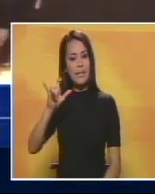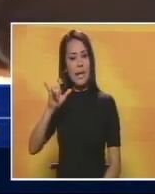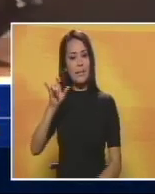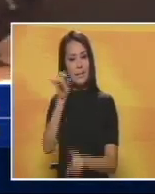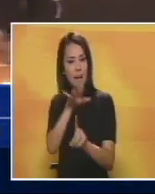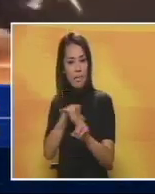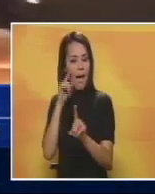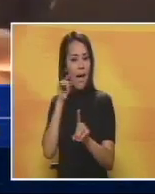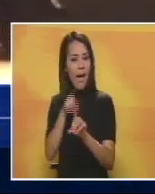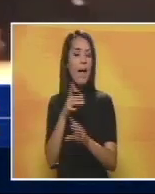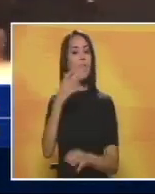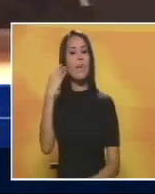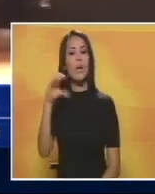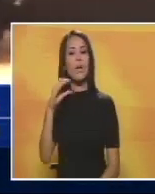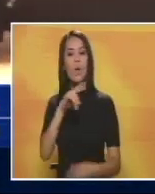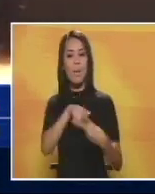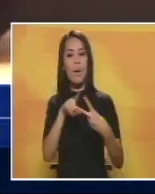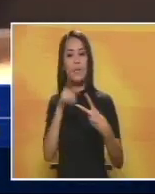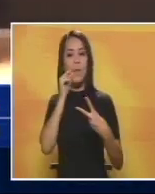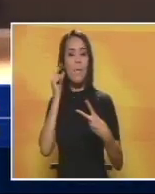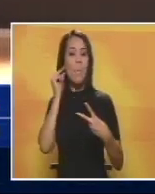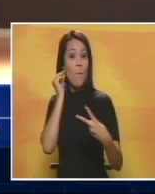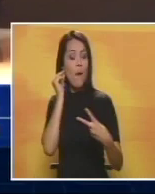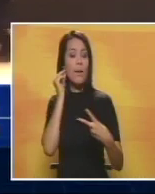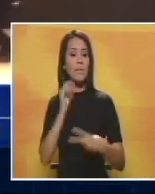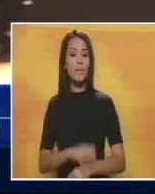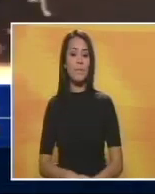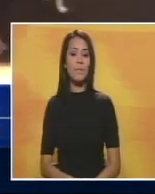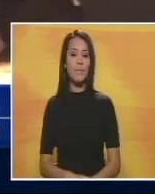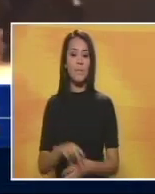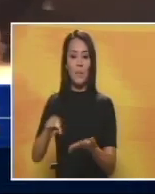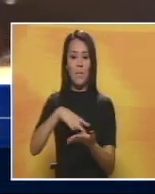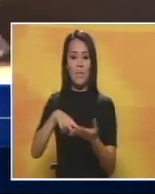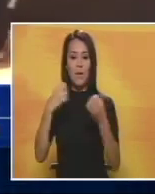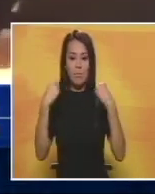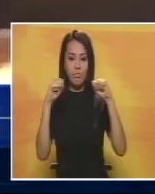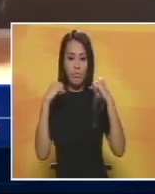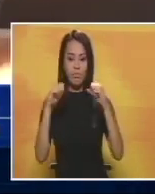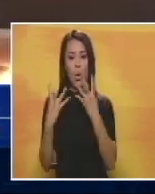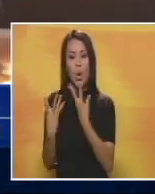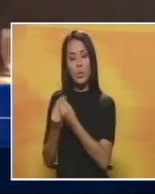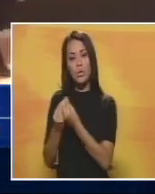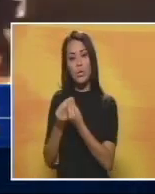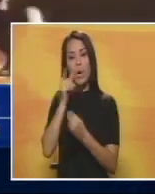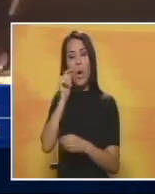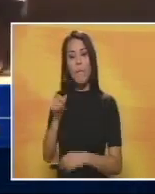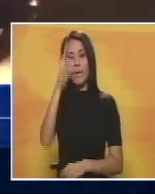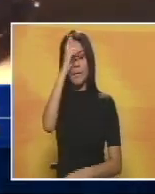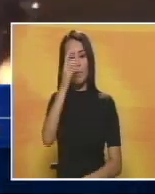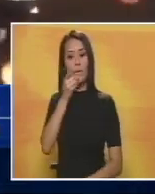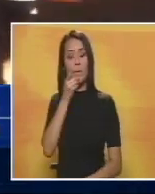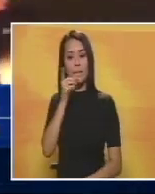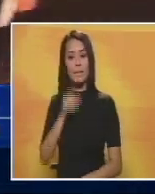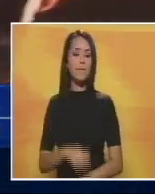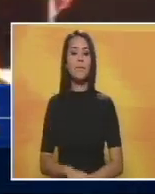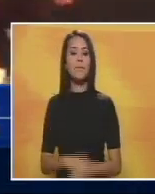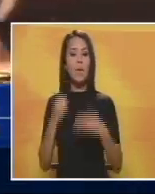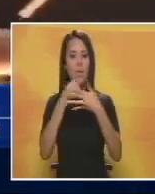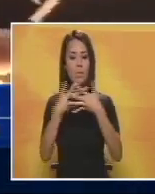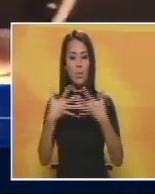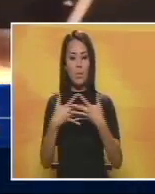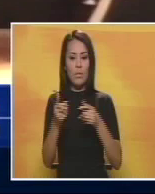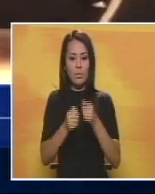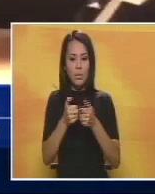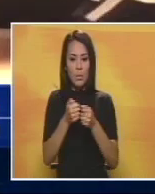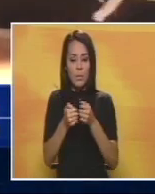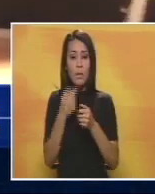Chantaje de los colombianos Maluma y Shakira. Brit aparece en un ensayo junto a su bailarín dominicano Willy Gómez. Brit escribió junto a la